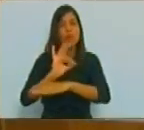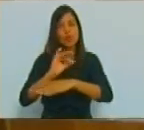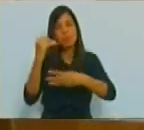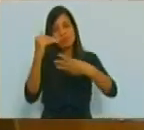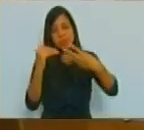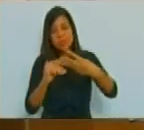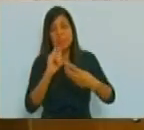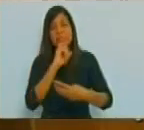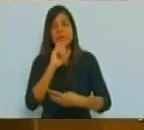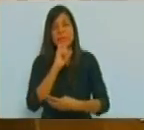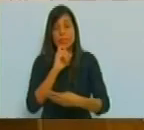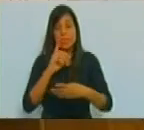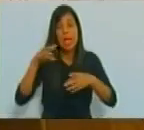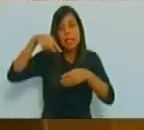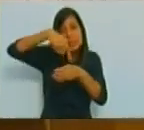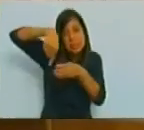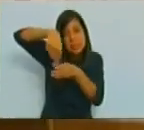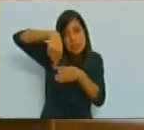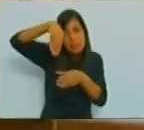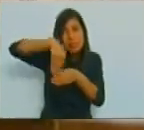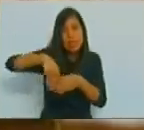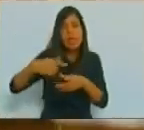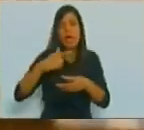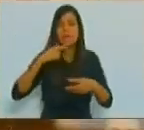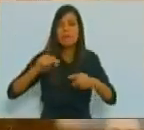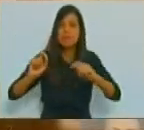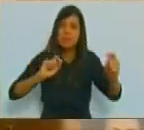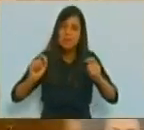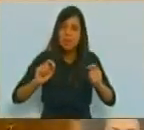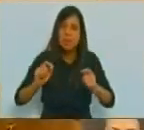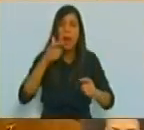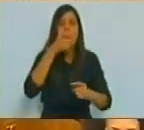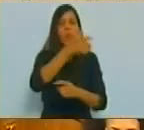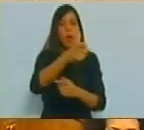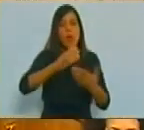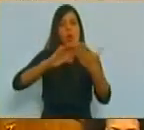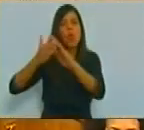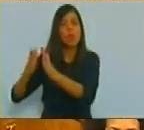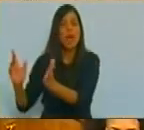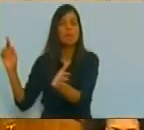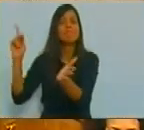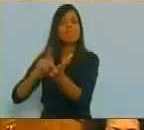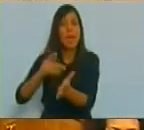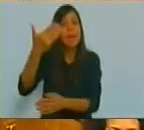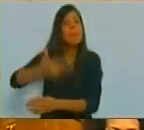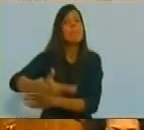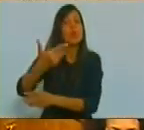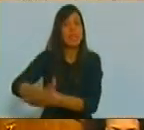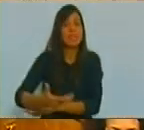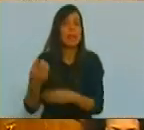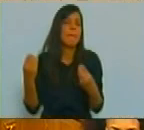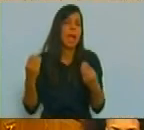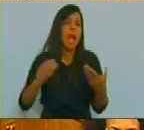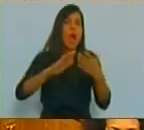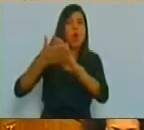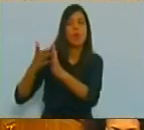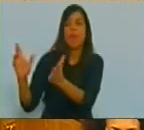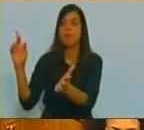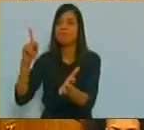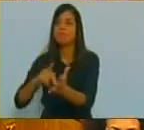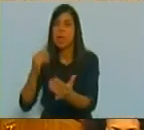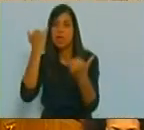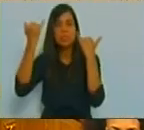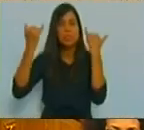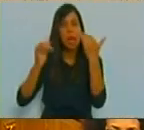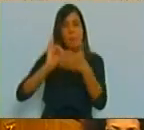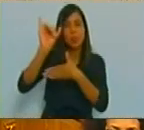una dinámica interna que impulse la participación y el protagonismo popular para afrontar toda la serie de